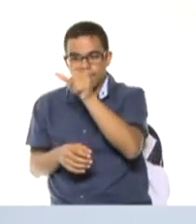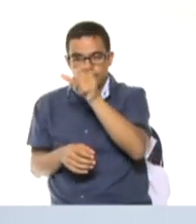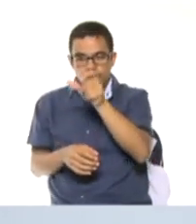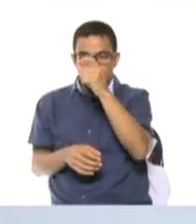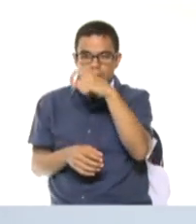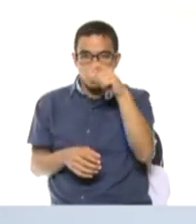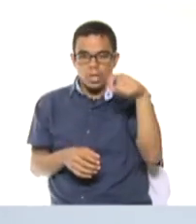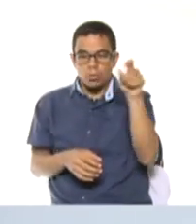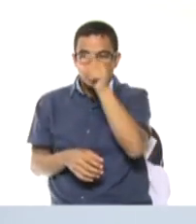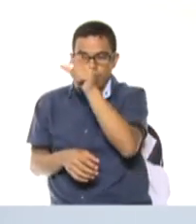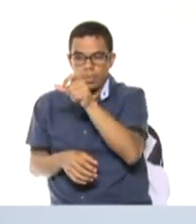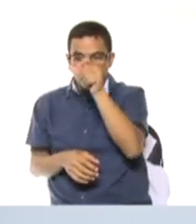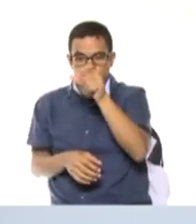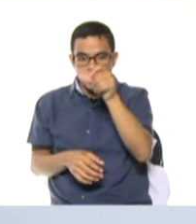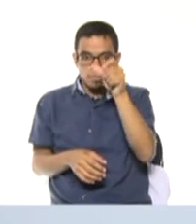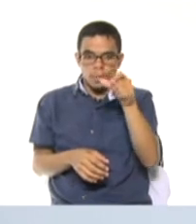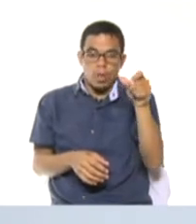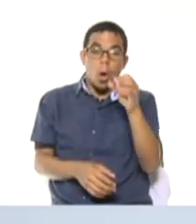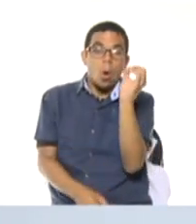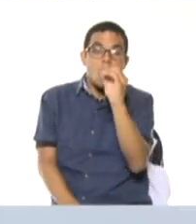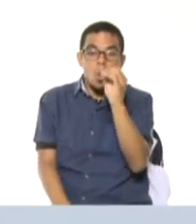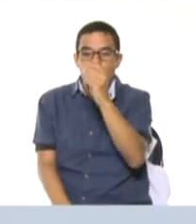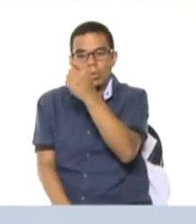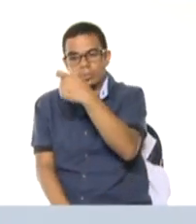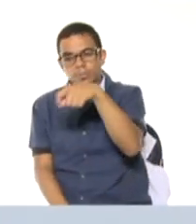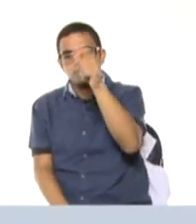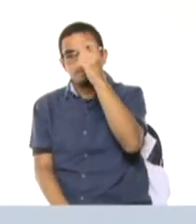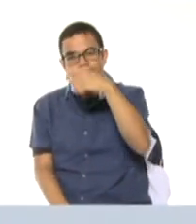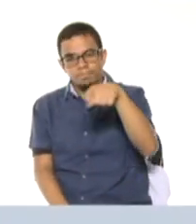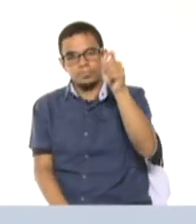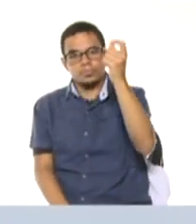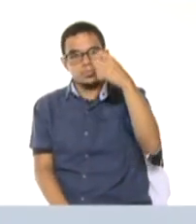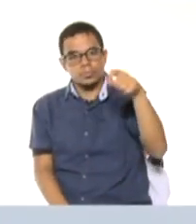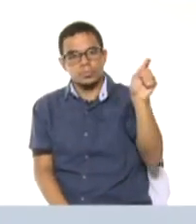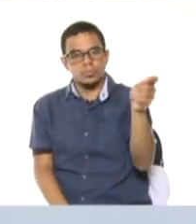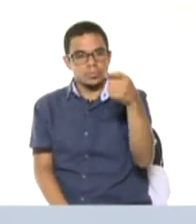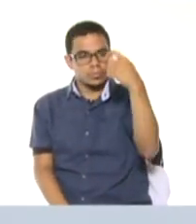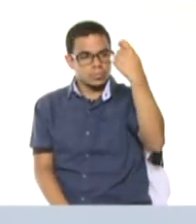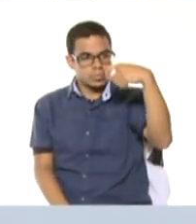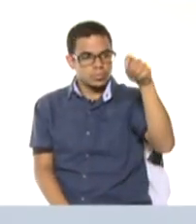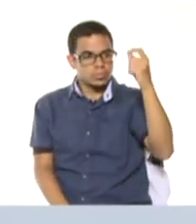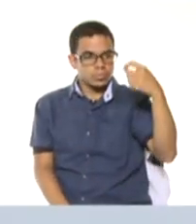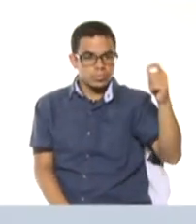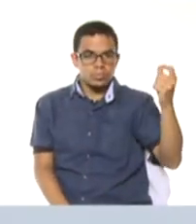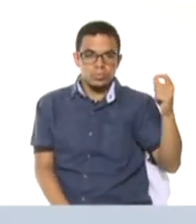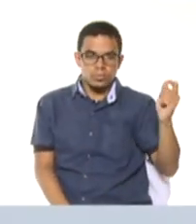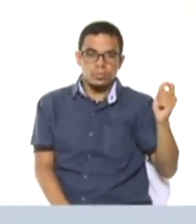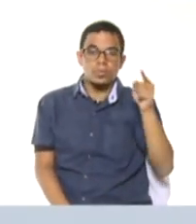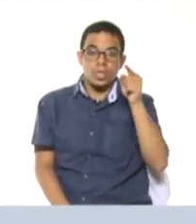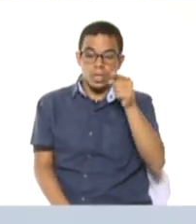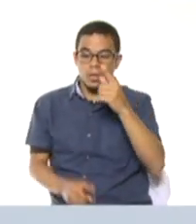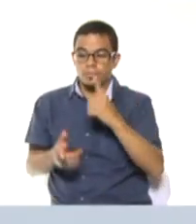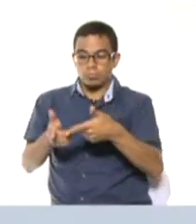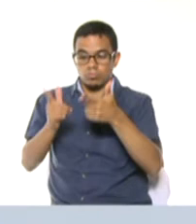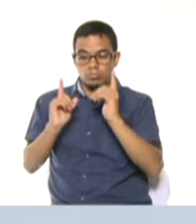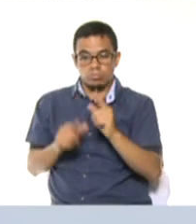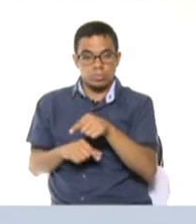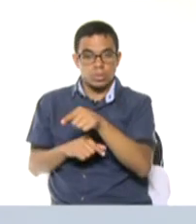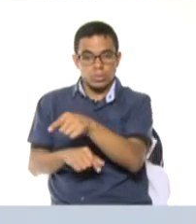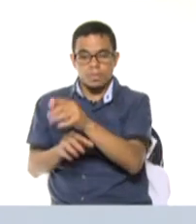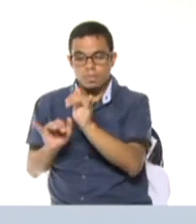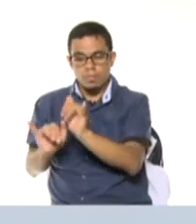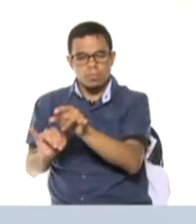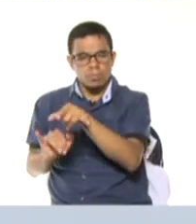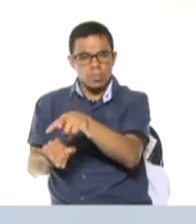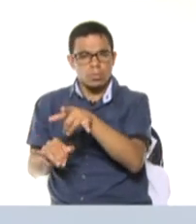script o si es una escritura cursiva, nosotros entonces vamos a permitir que él pueda